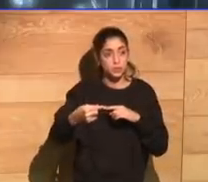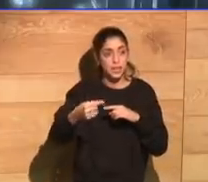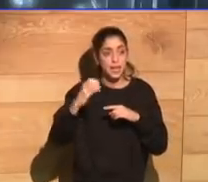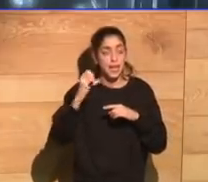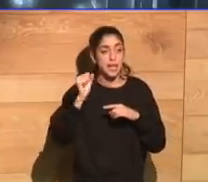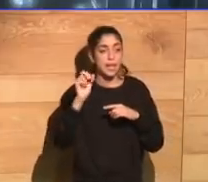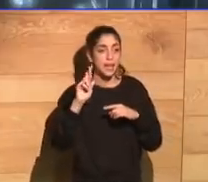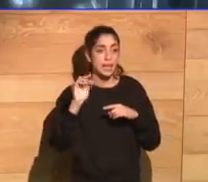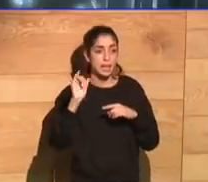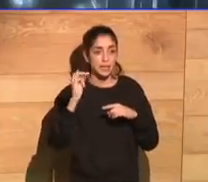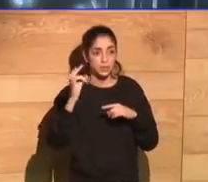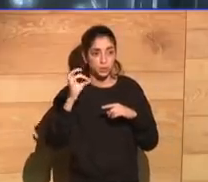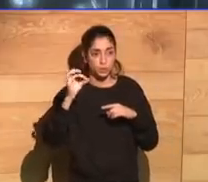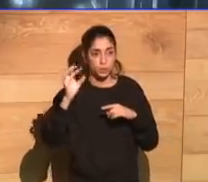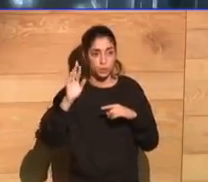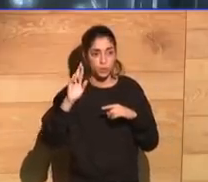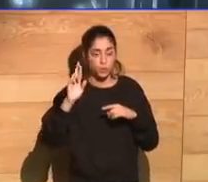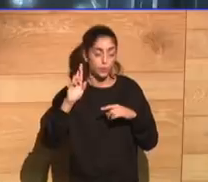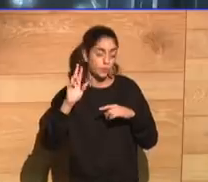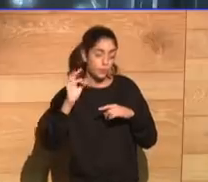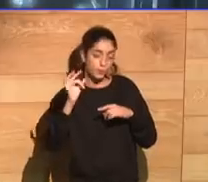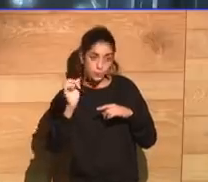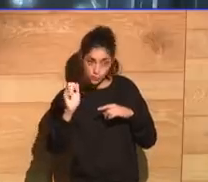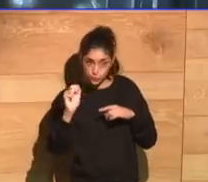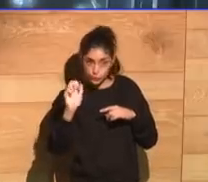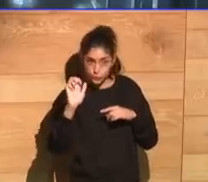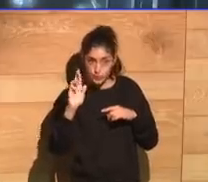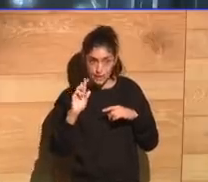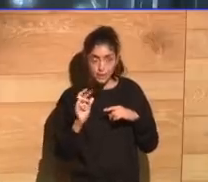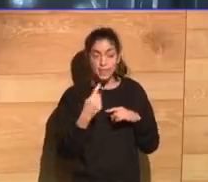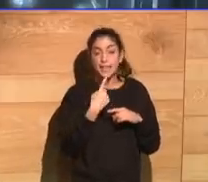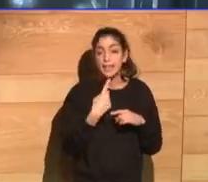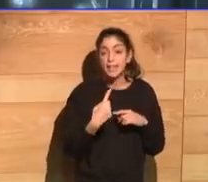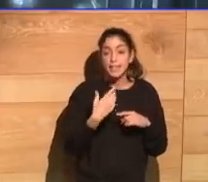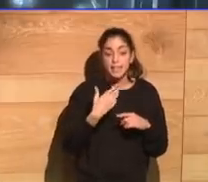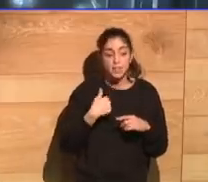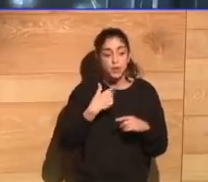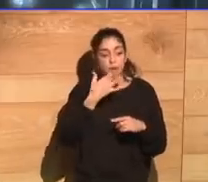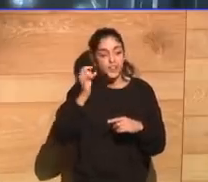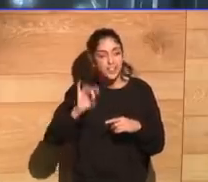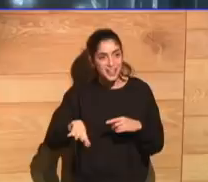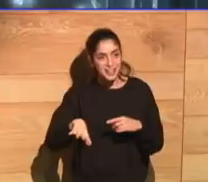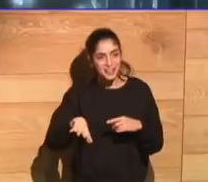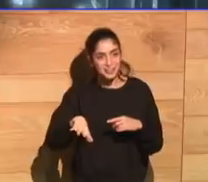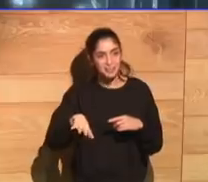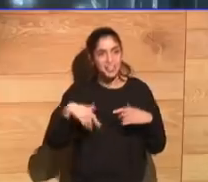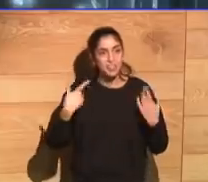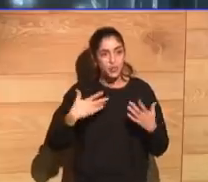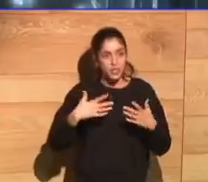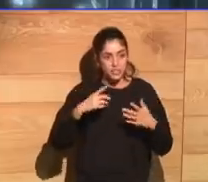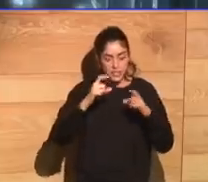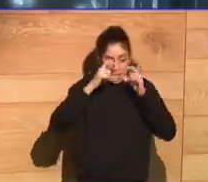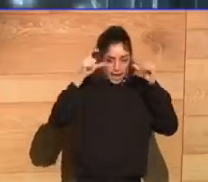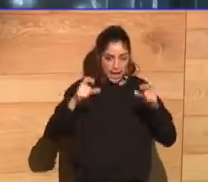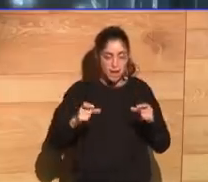a punto de decirle a Lois quién es y él ves cómo se quita las gafas cuando ella se marcha y de repente crece 5